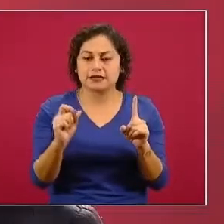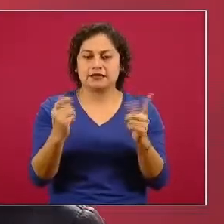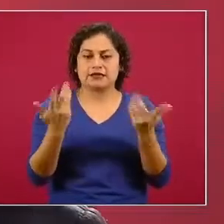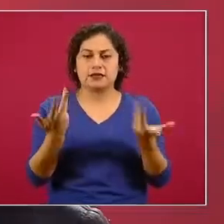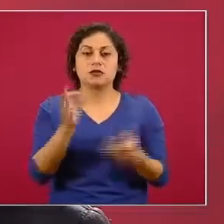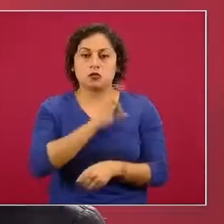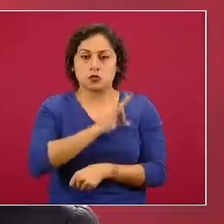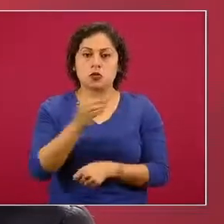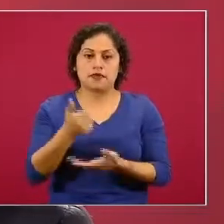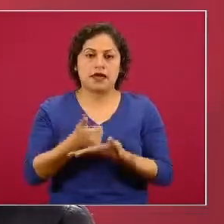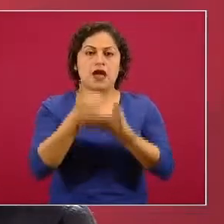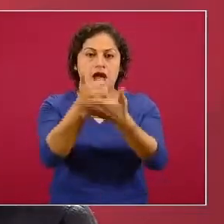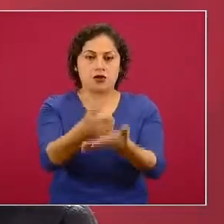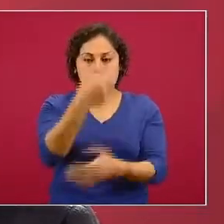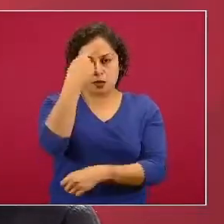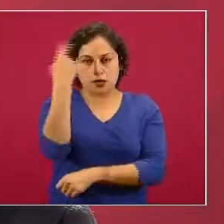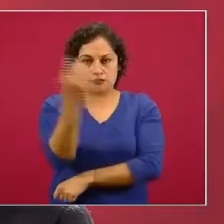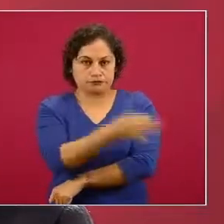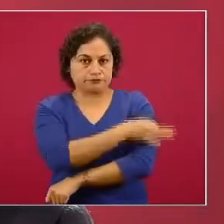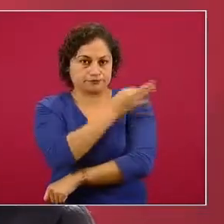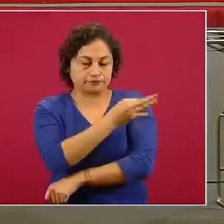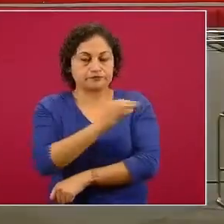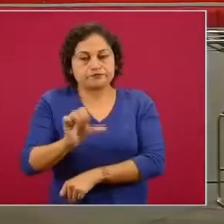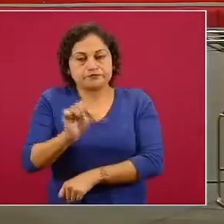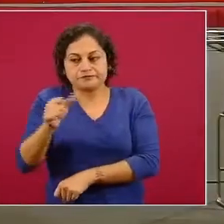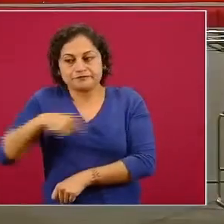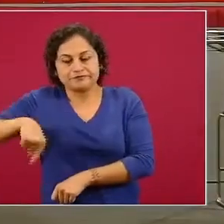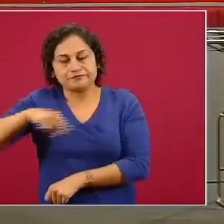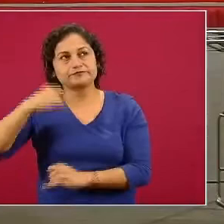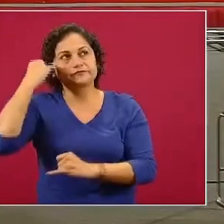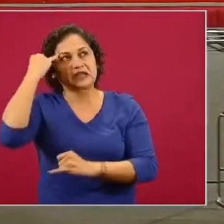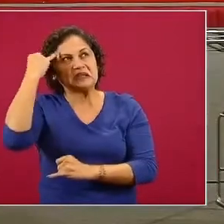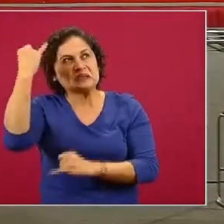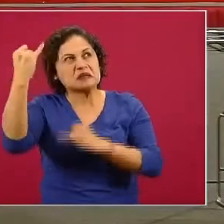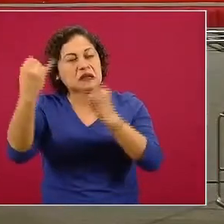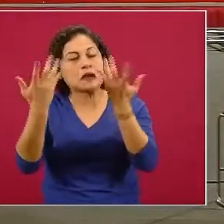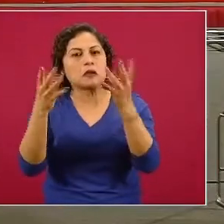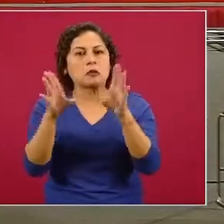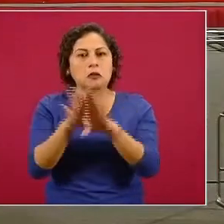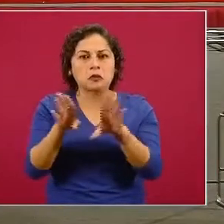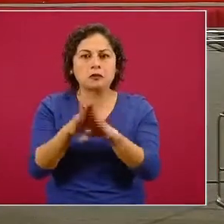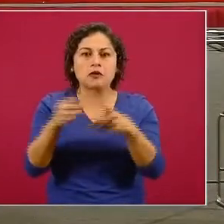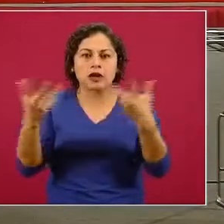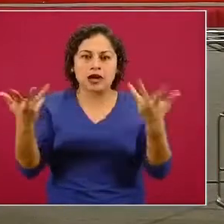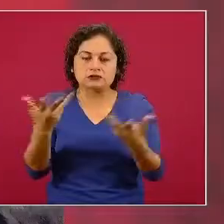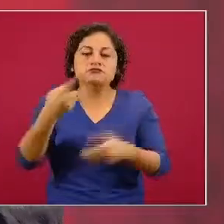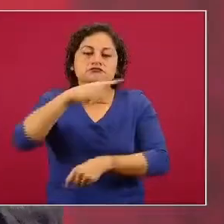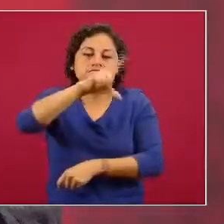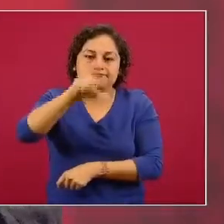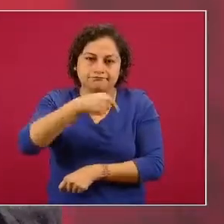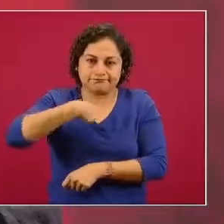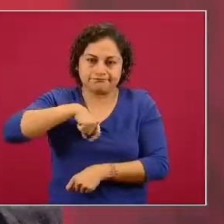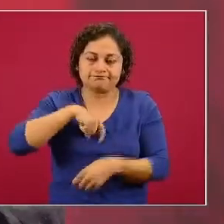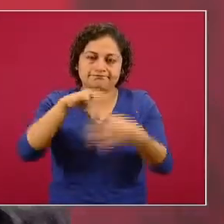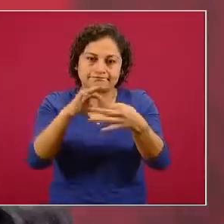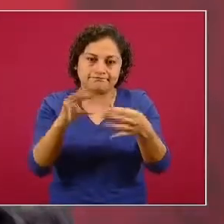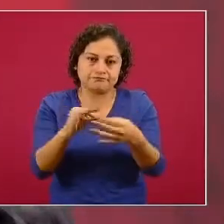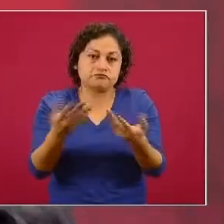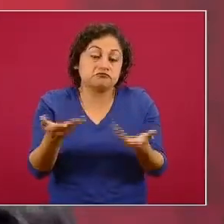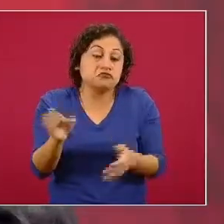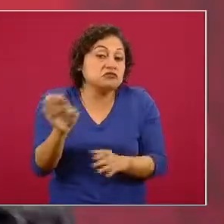componente. Y otras más que estamos analizando y en su momento comentaremos, que tienen que ver con